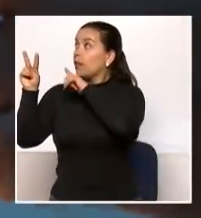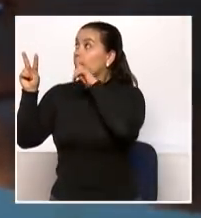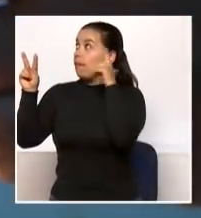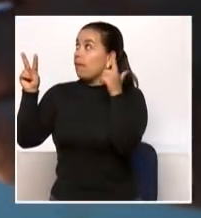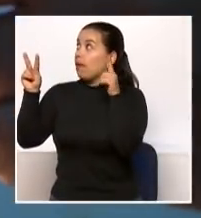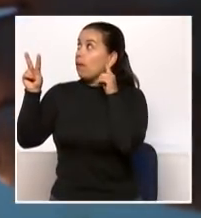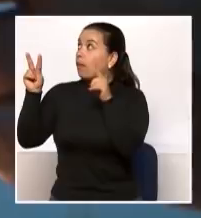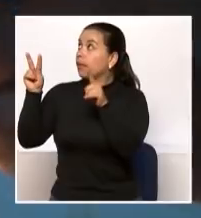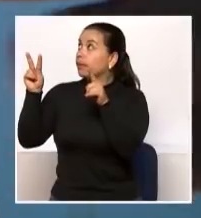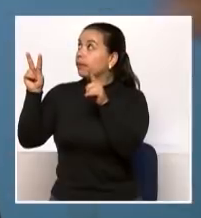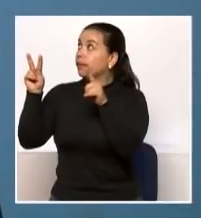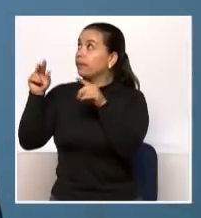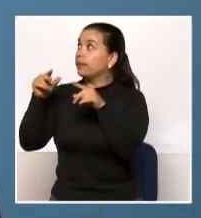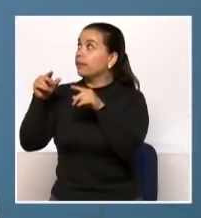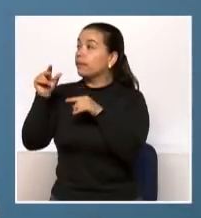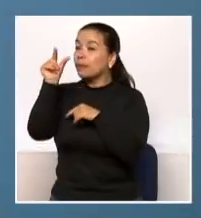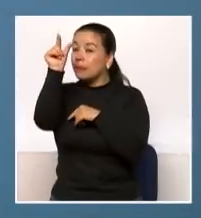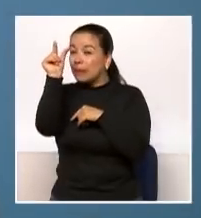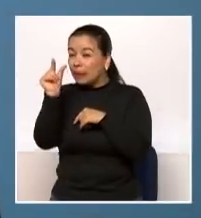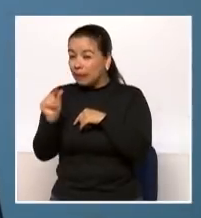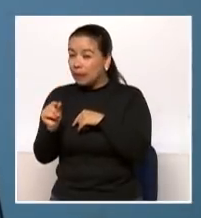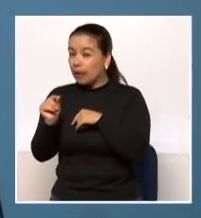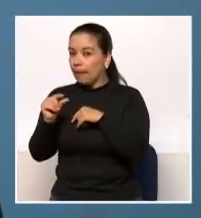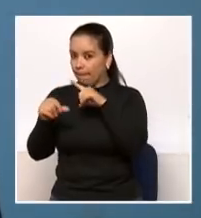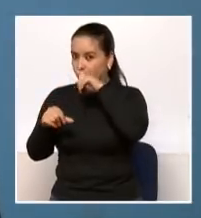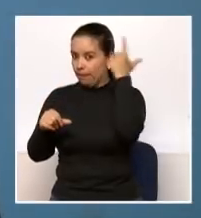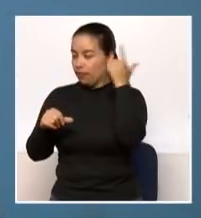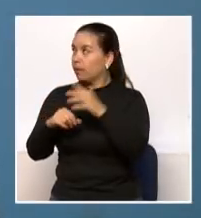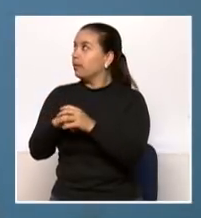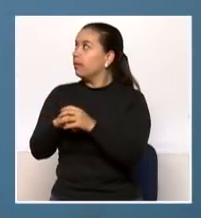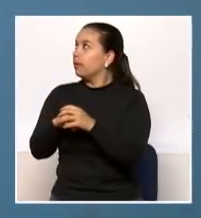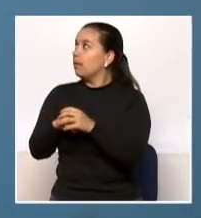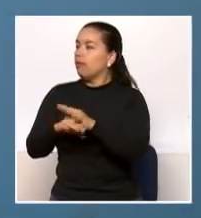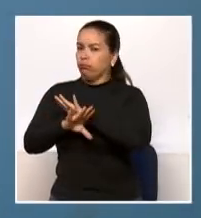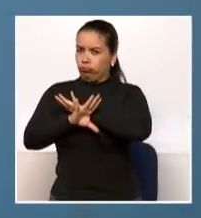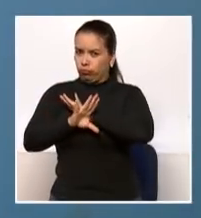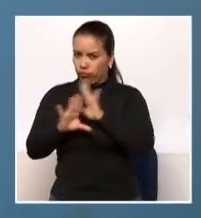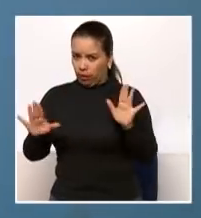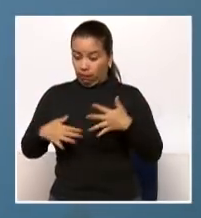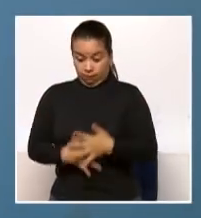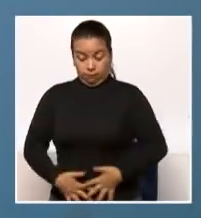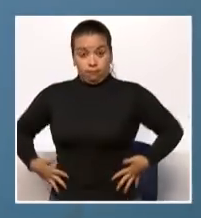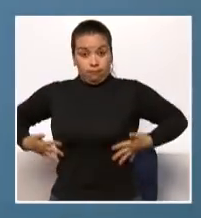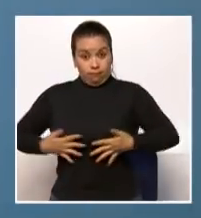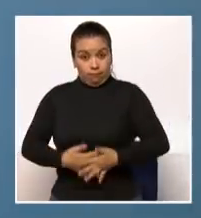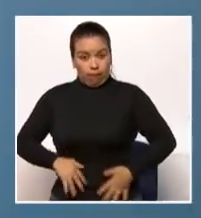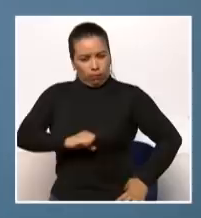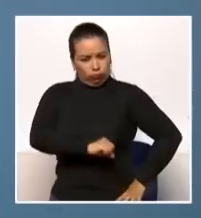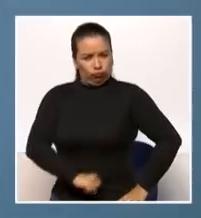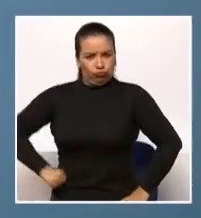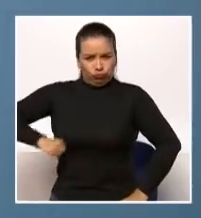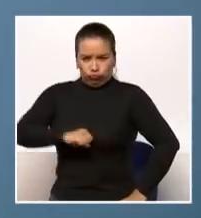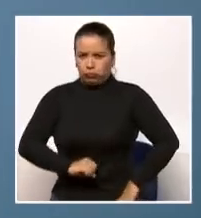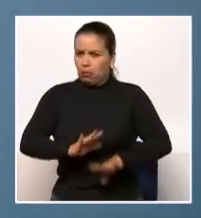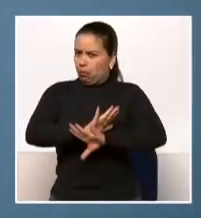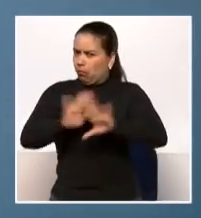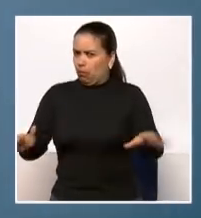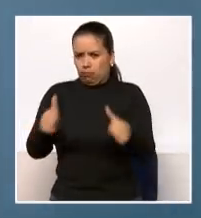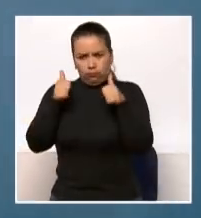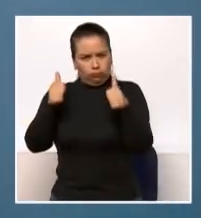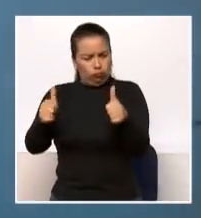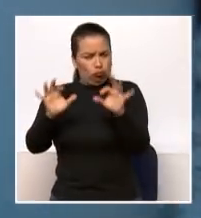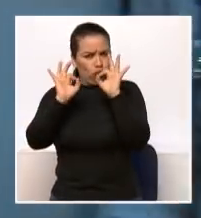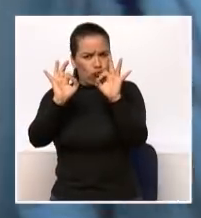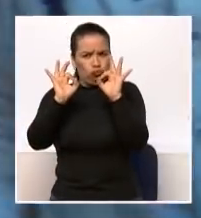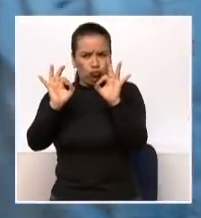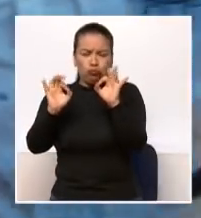de él, ¿cierto? De la vesícula de él, muy bien. Después de uno evaluar el páncreas y ver pues que no existen patologías pancreáticas o en esa